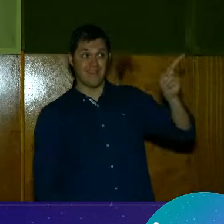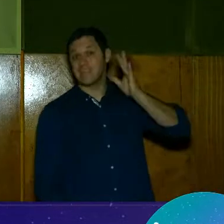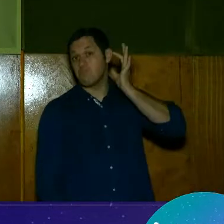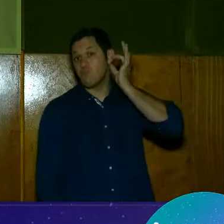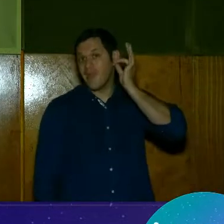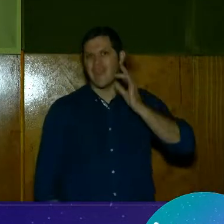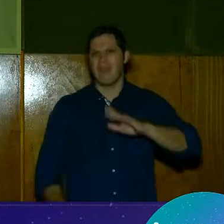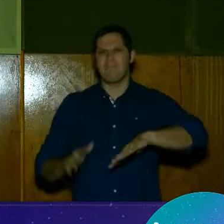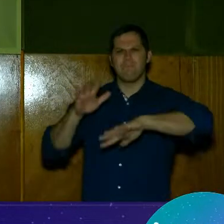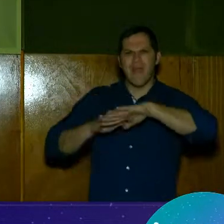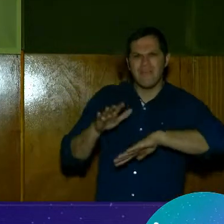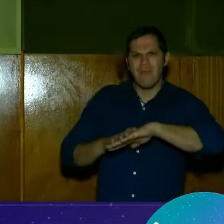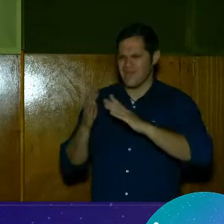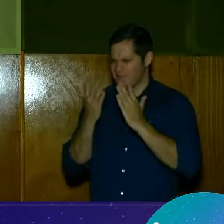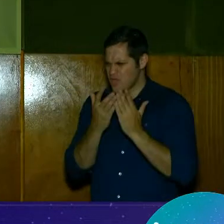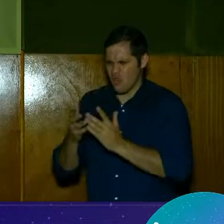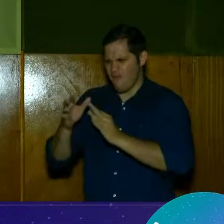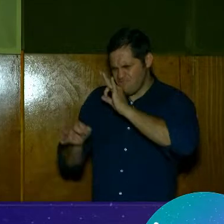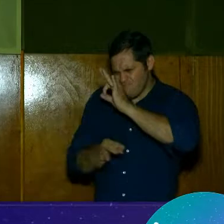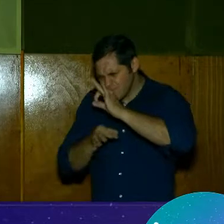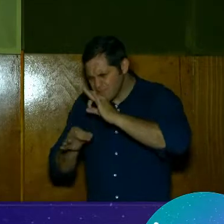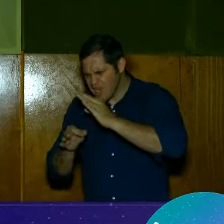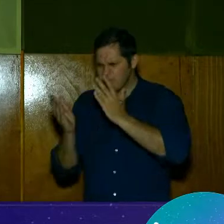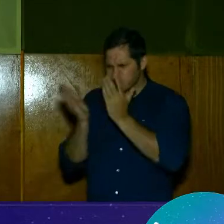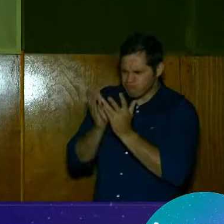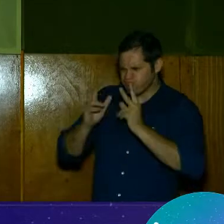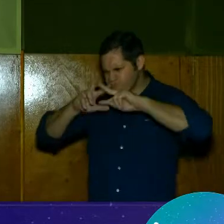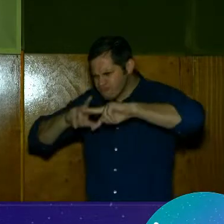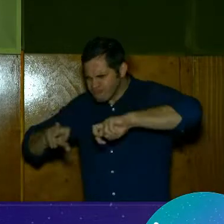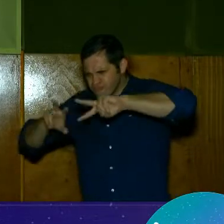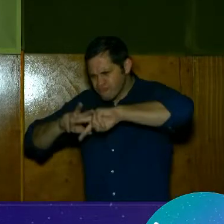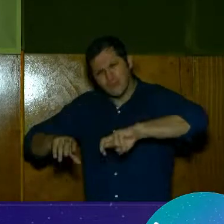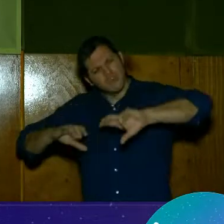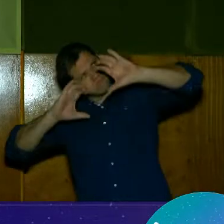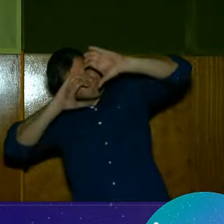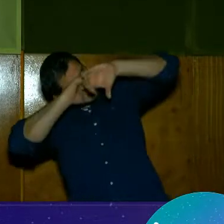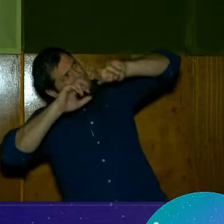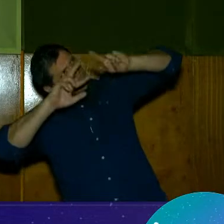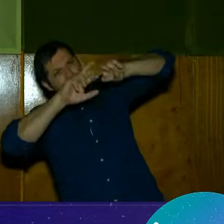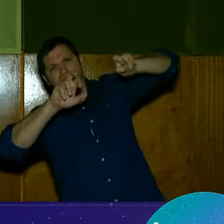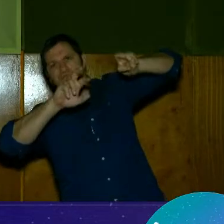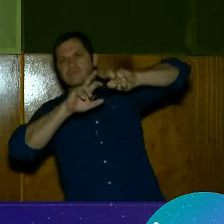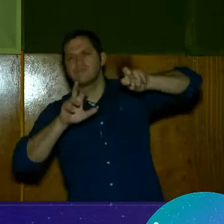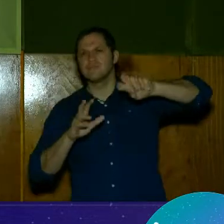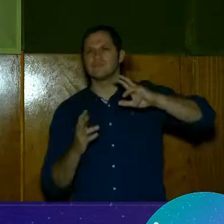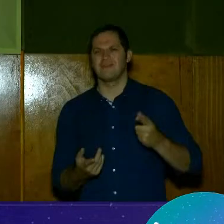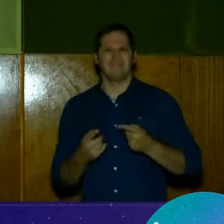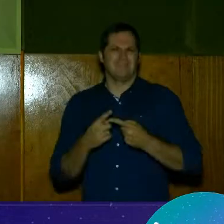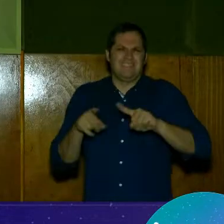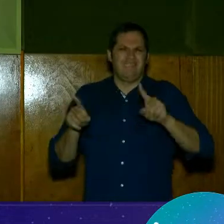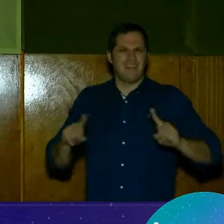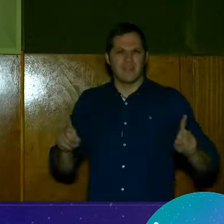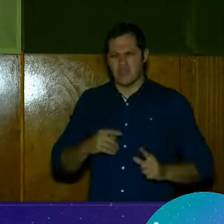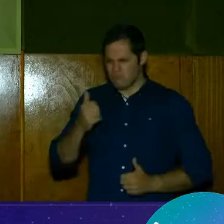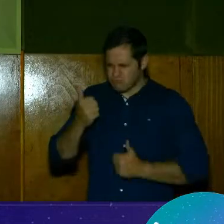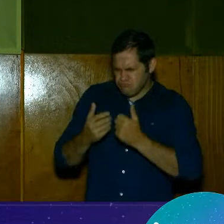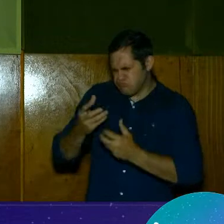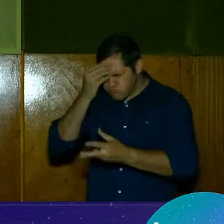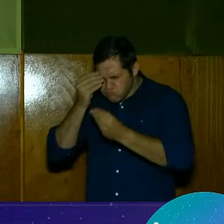tarde en la historia entonces estas mujeres en realidad eran de todo filósofas matemáticas físicas